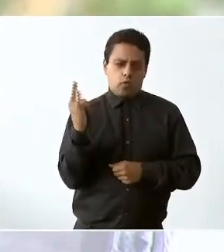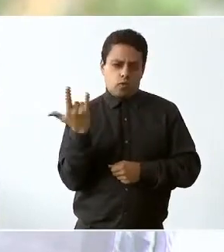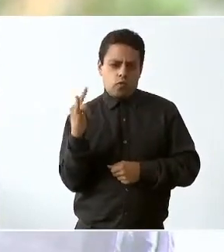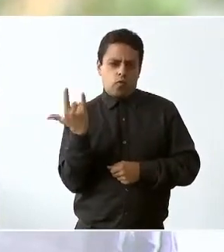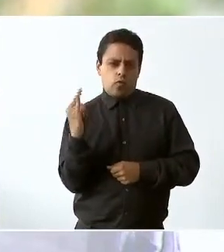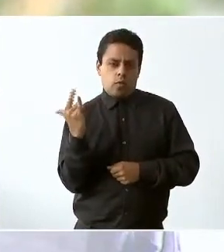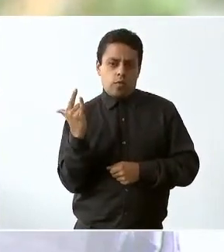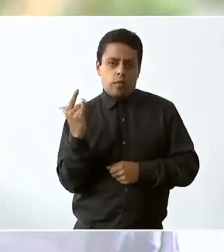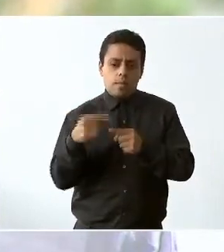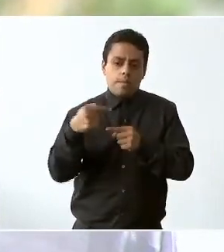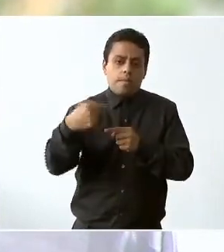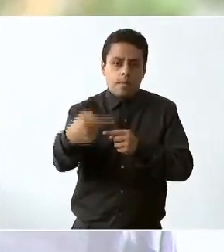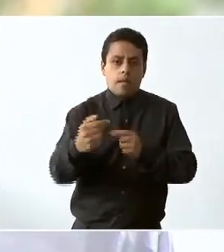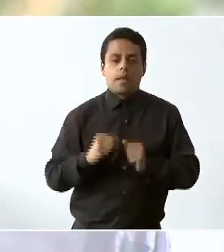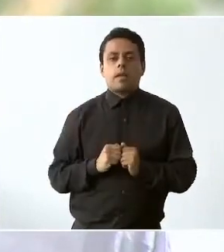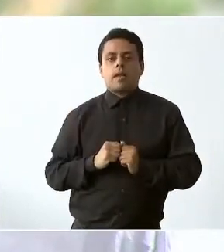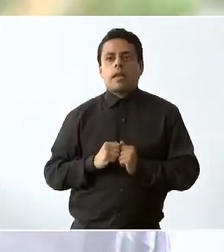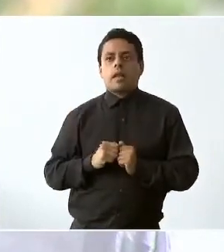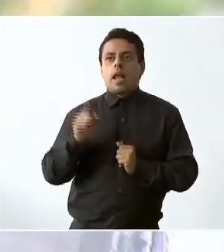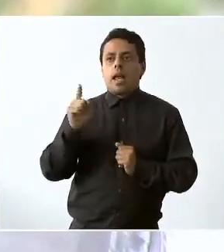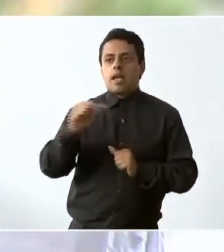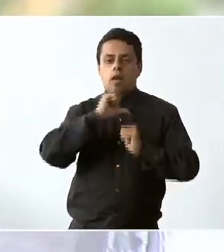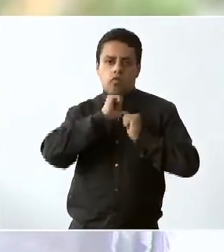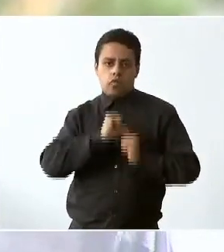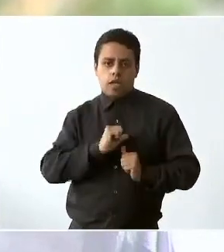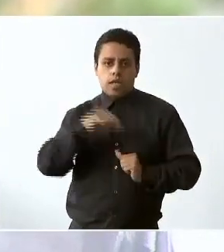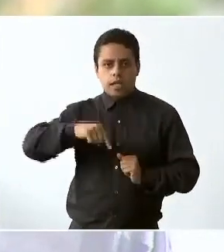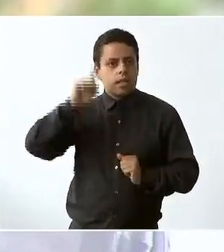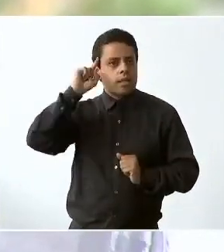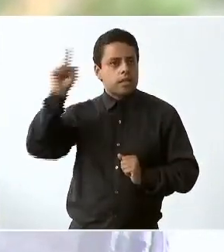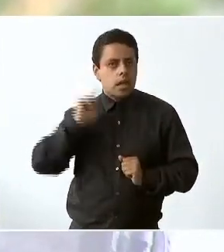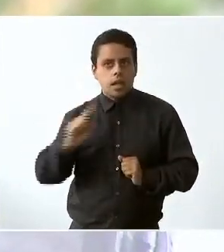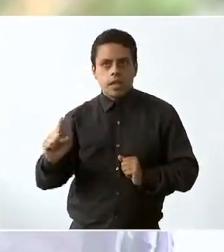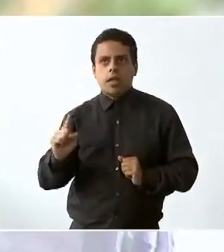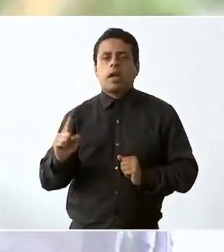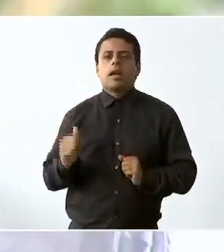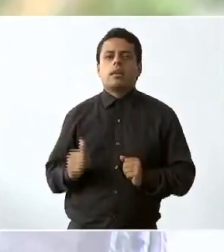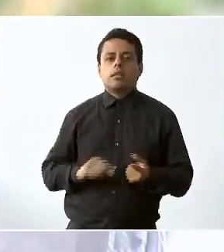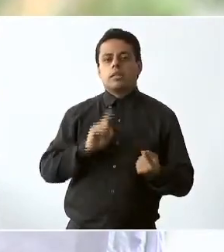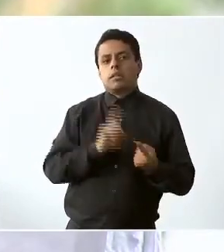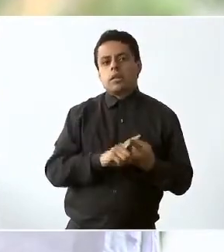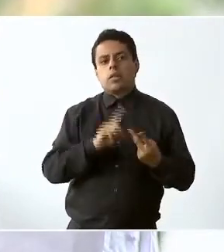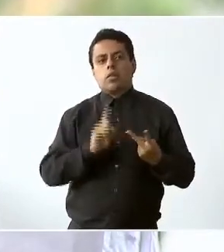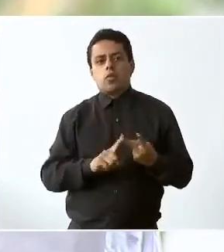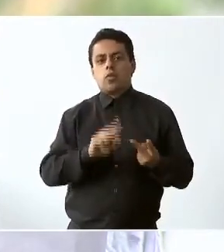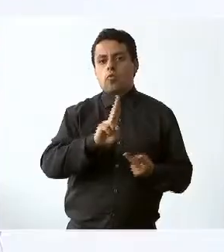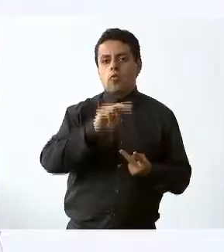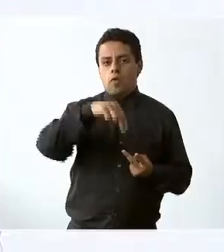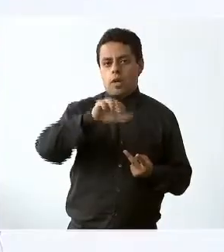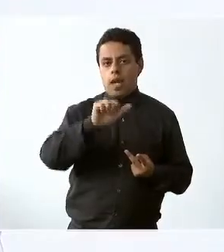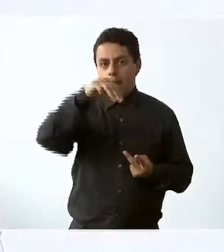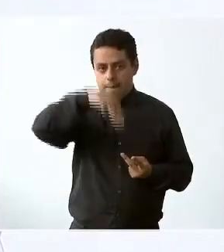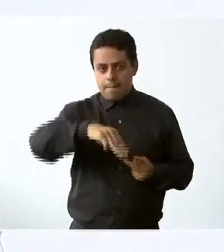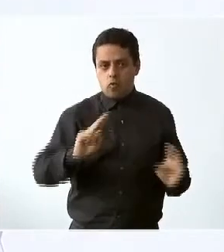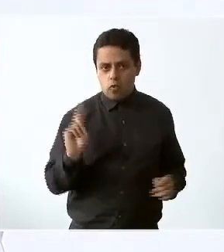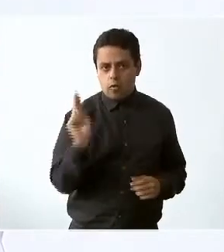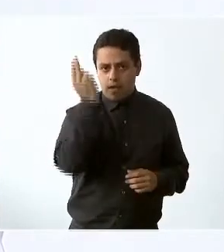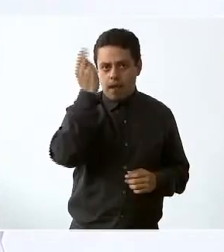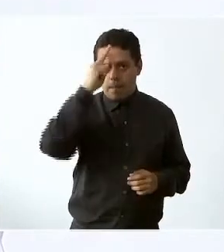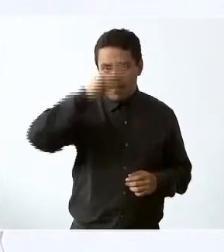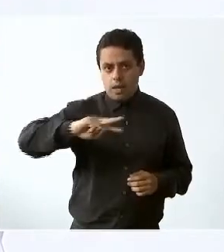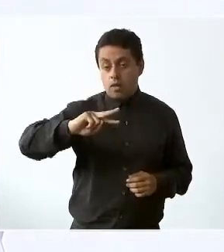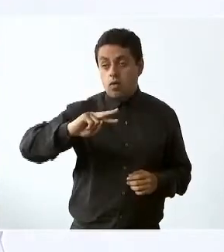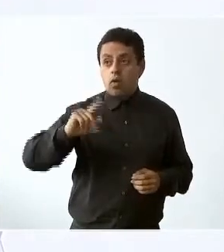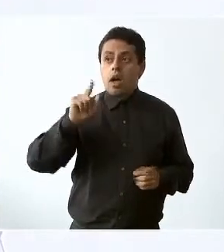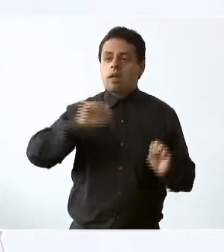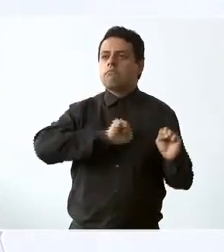días, en colaboración con las autoridades de Zacatecas y con la UNAM, se celebrará